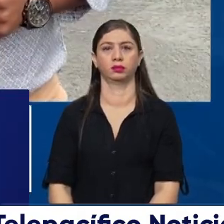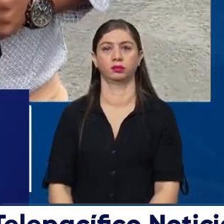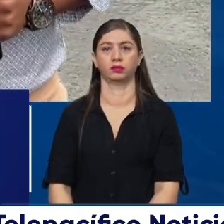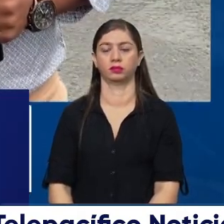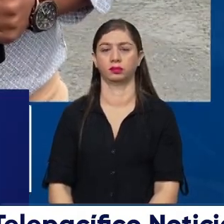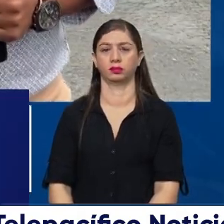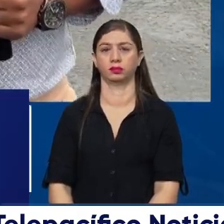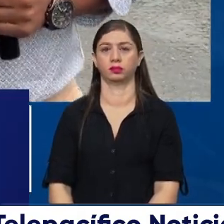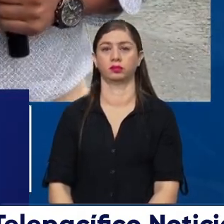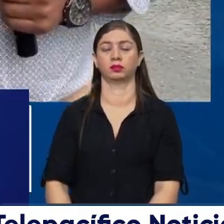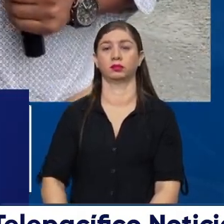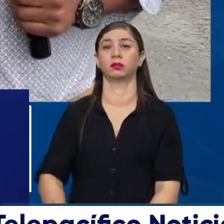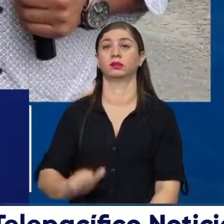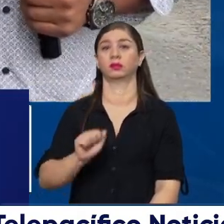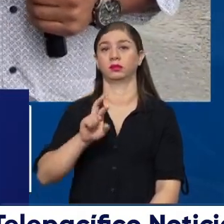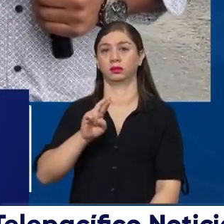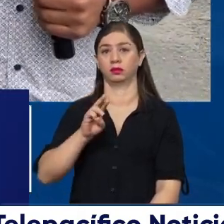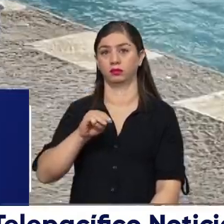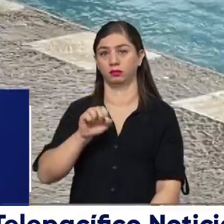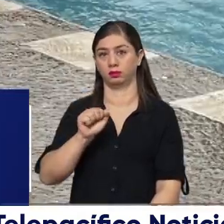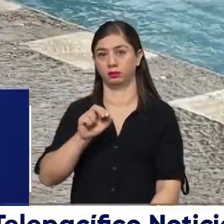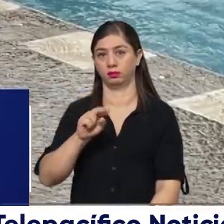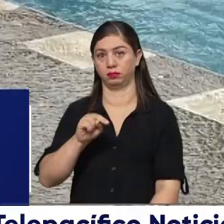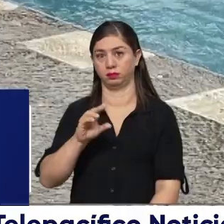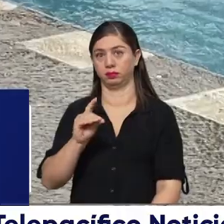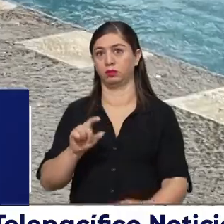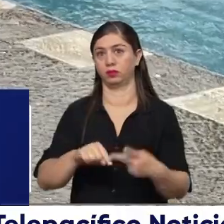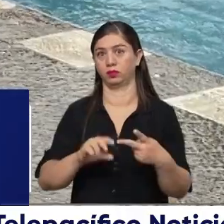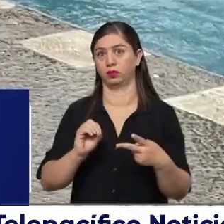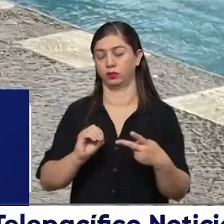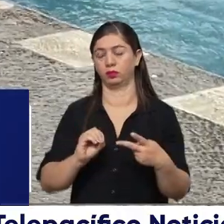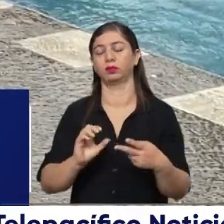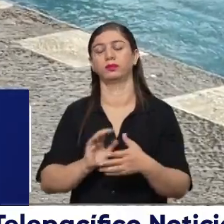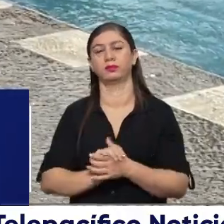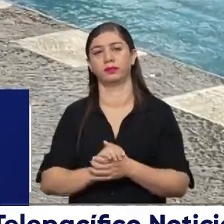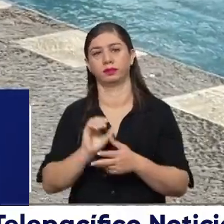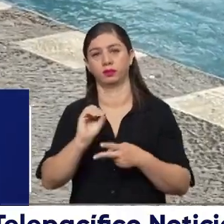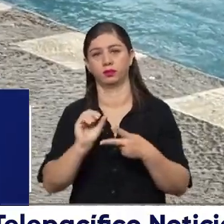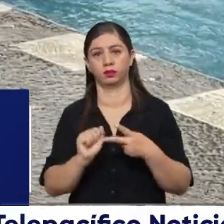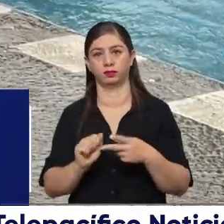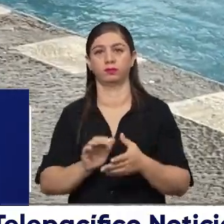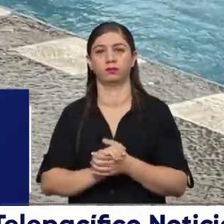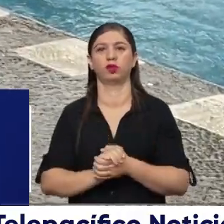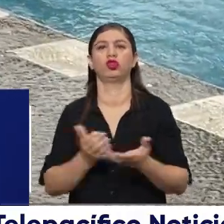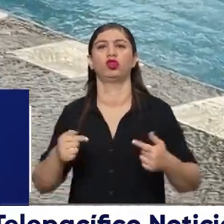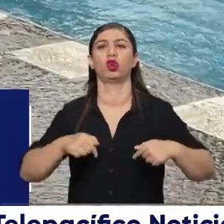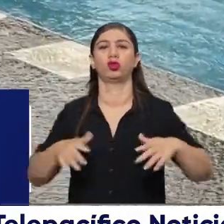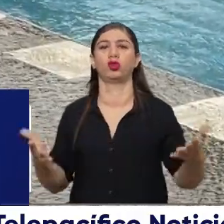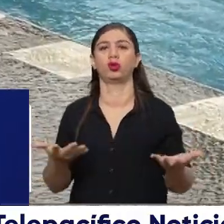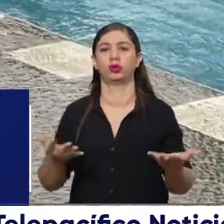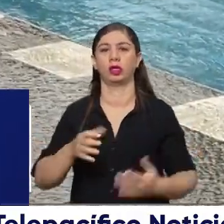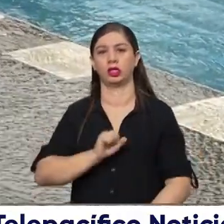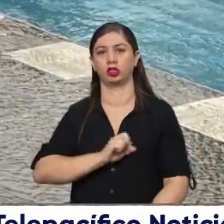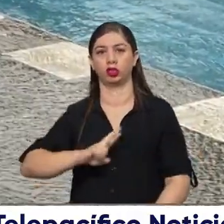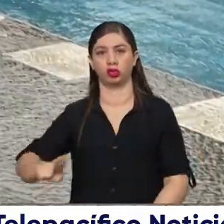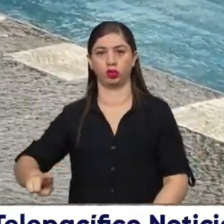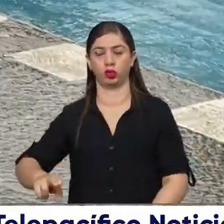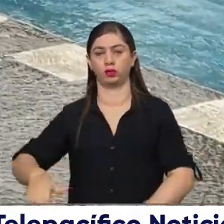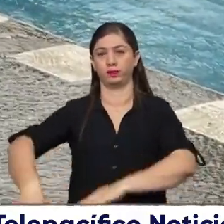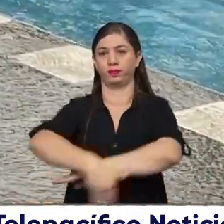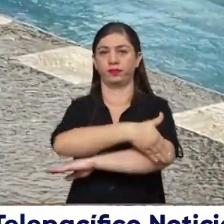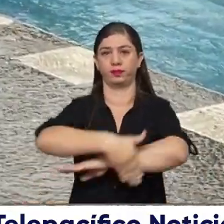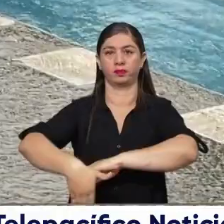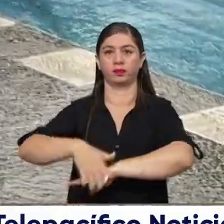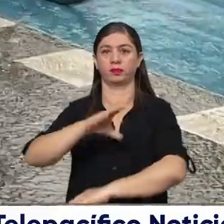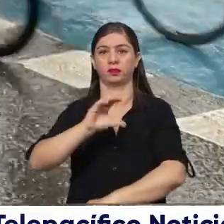armando televidente jiji buenos días yo los saludo desde el sur de la ciudad la avenida cañasgordas donde a diario se presentan